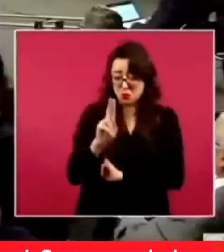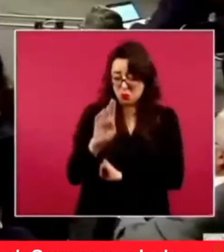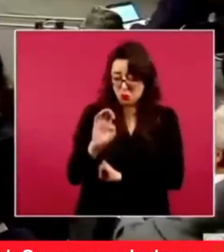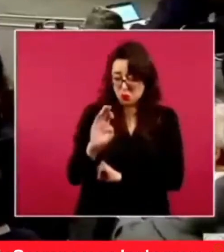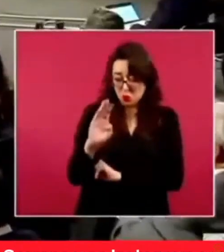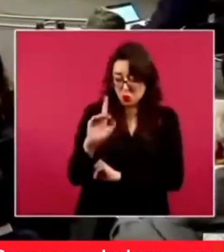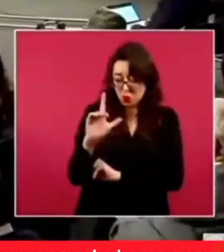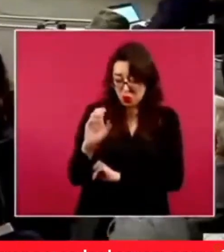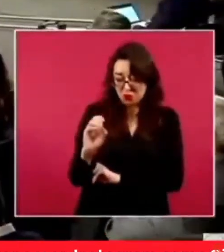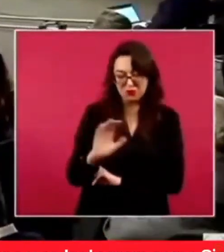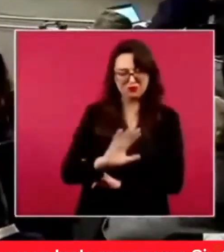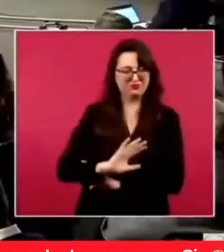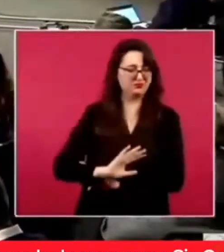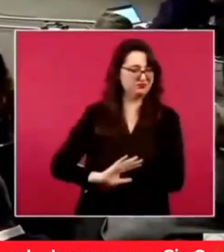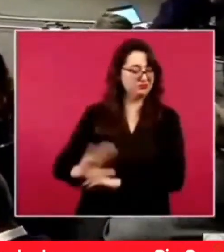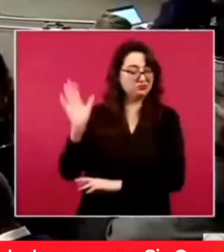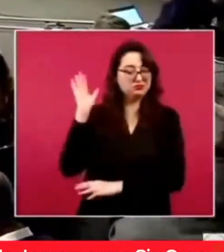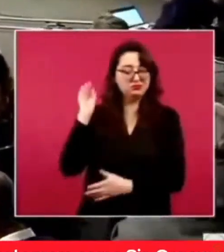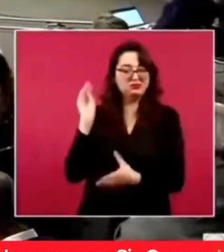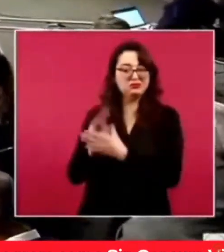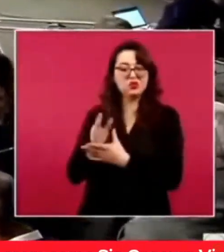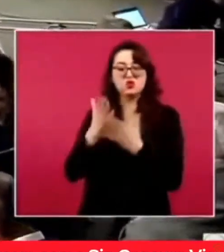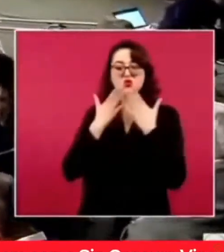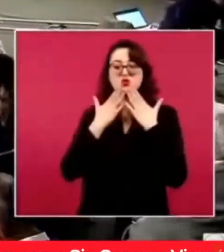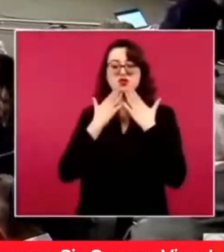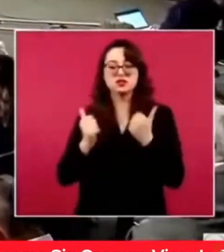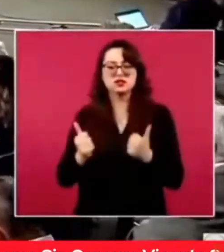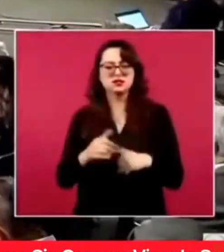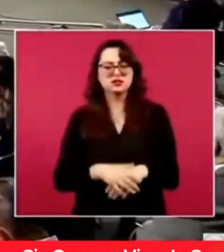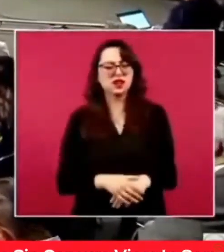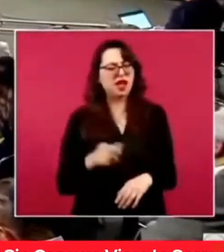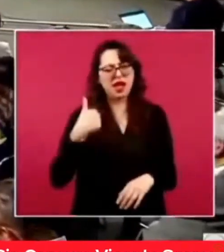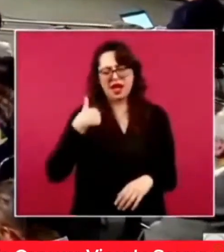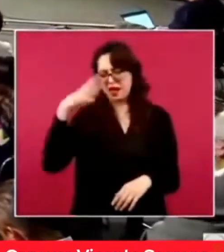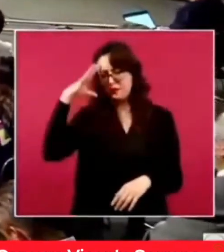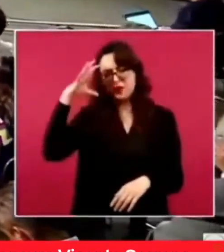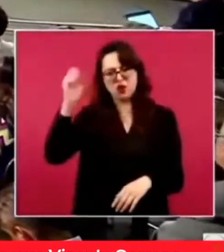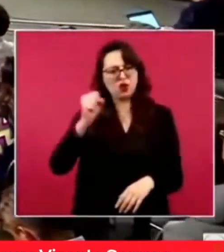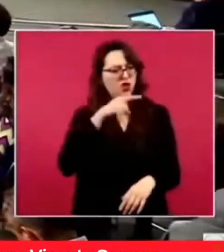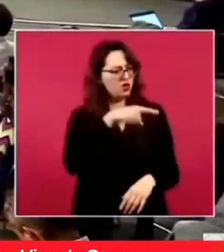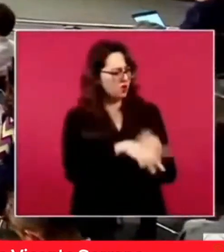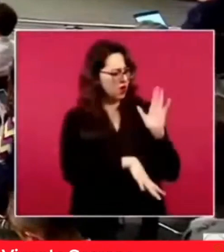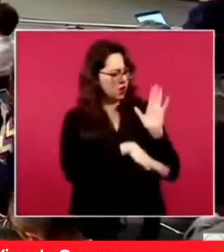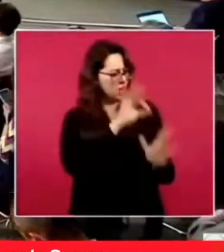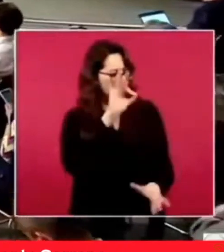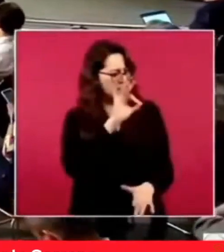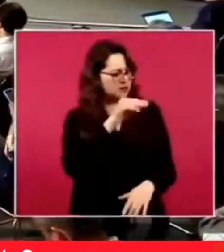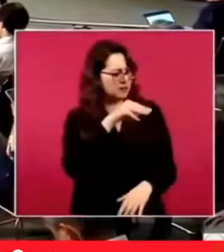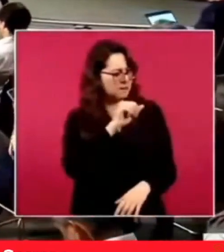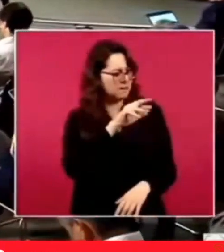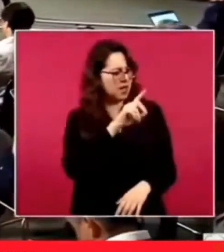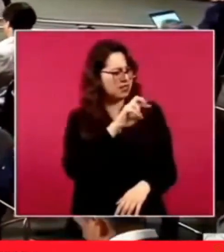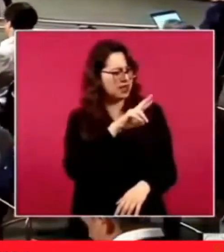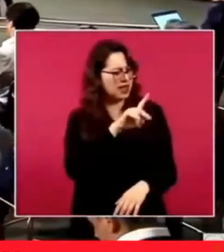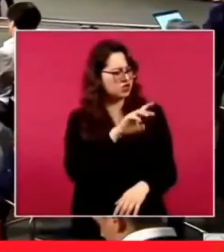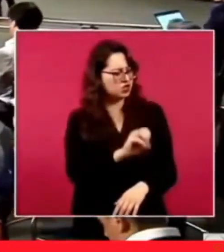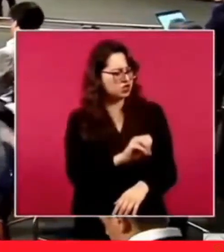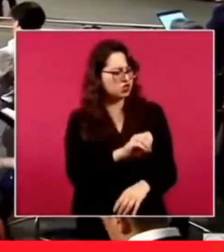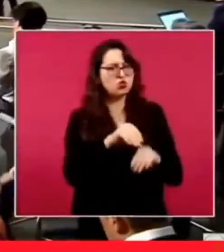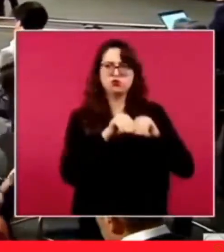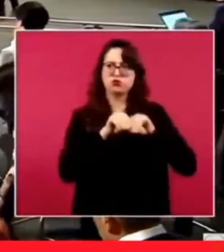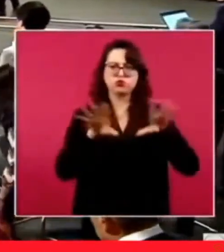frase o el discurso de Madrazo? Es que es exactamente eso.